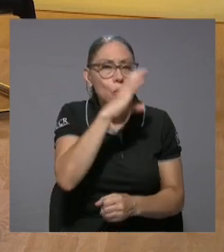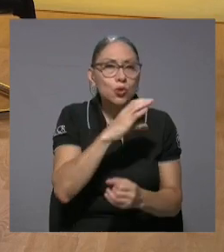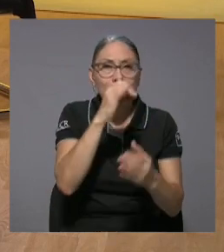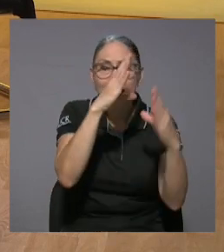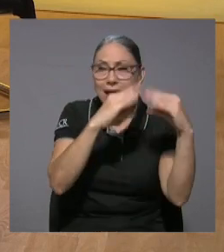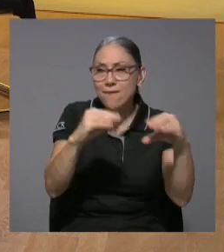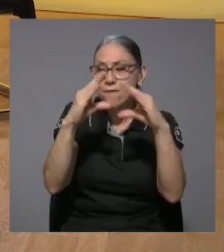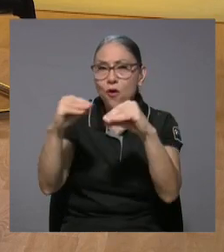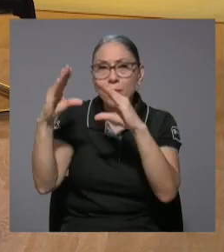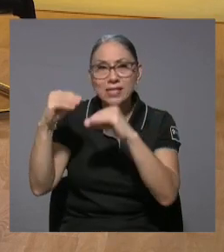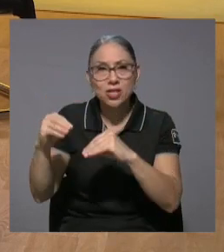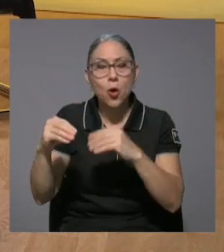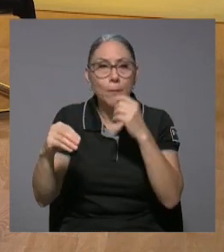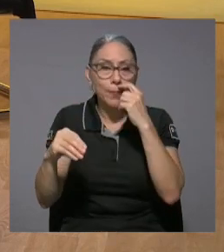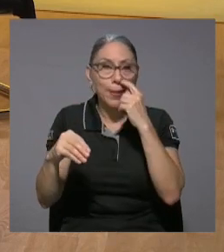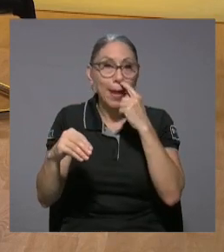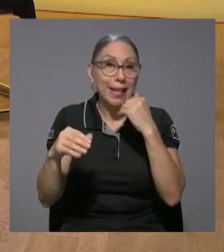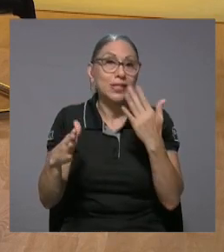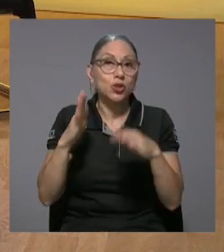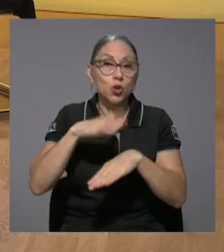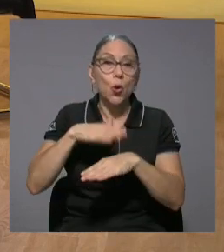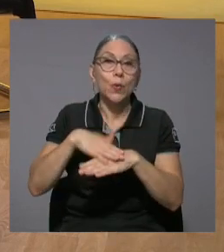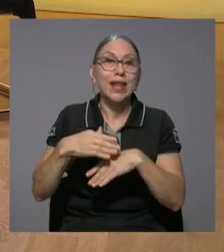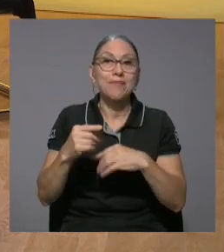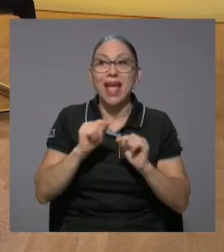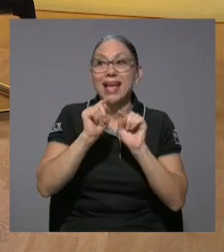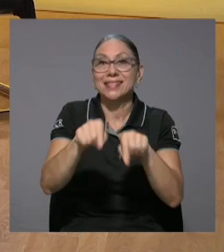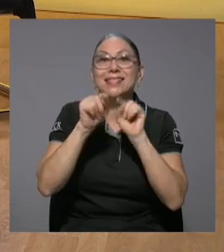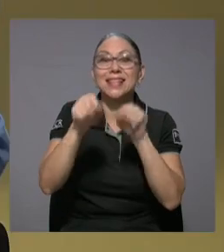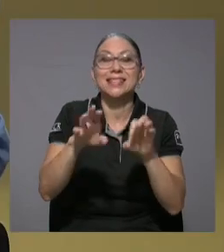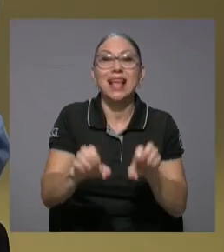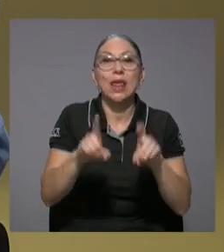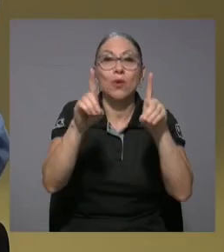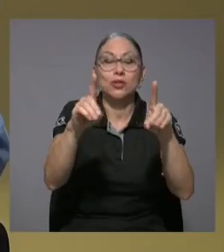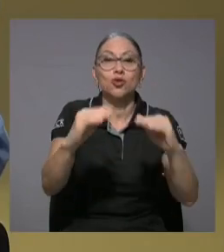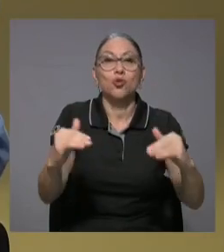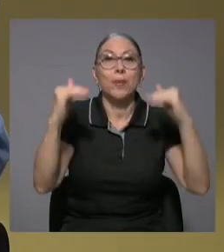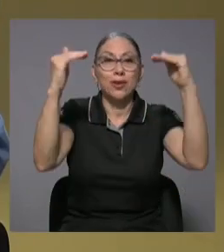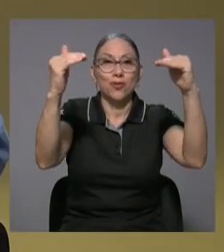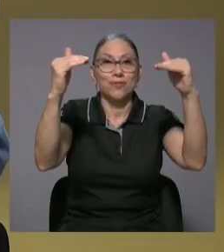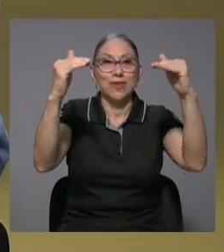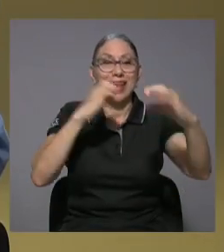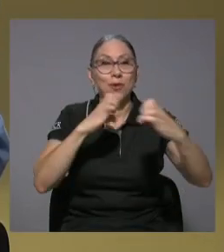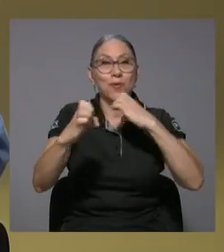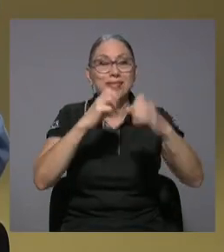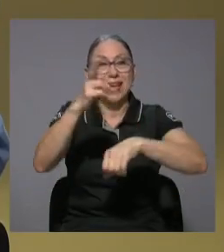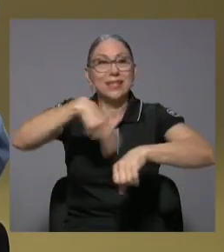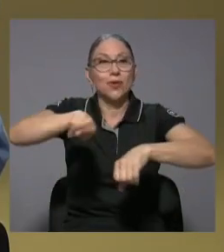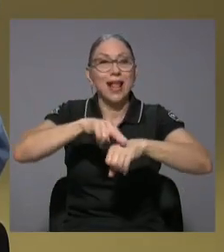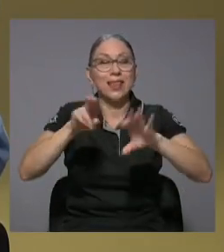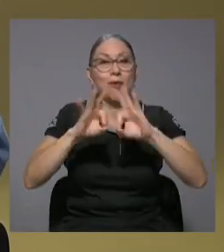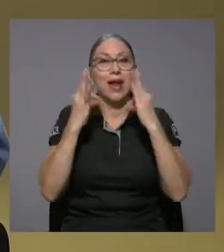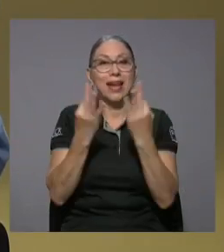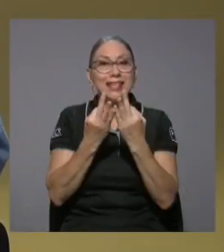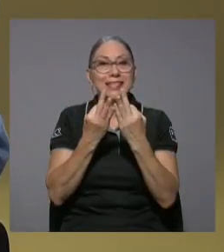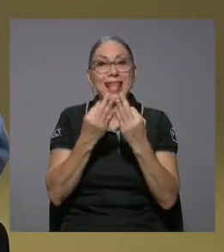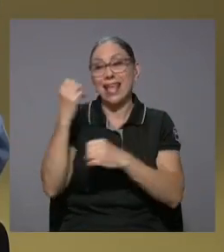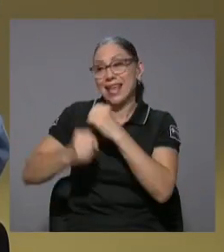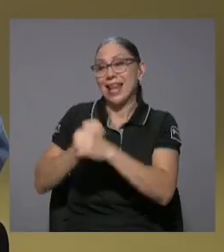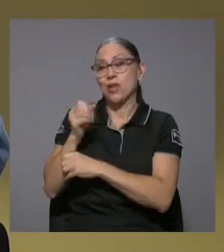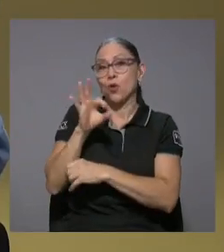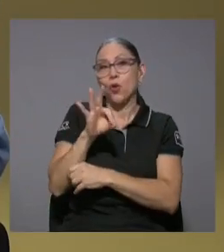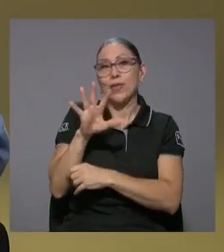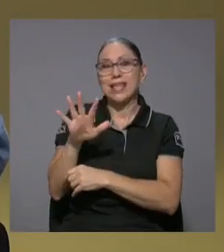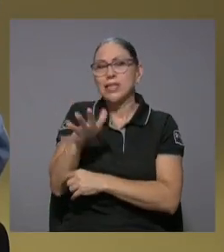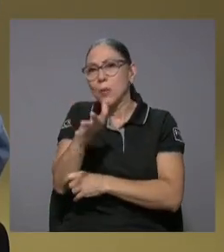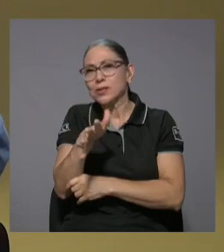asistencia a la educación superior que ofrece la Encuesta Nacional de Hogares, encontramos que en el 95 alrededor del 6,5% de